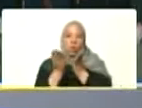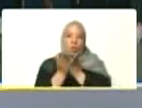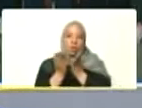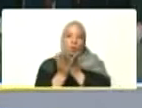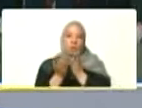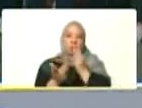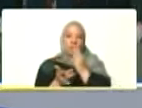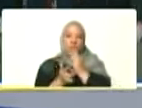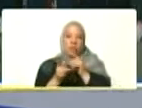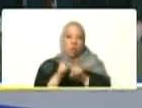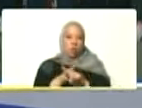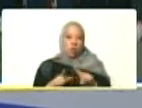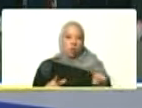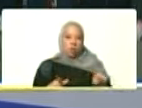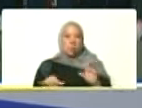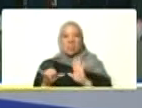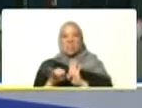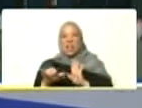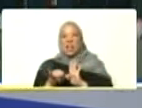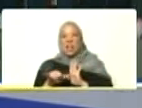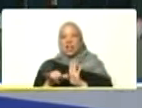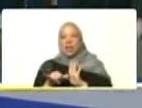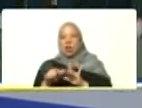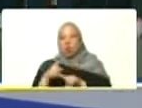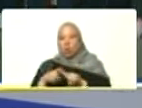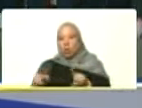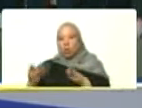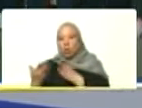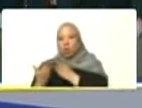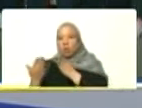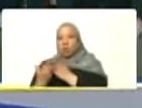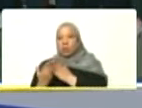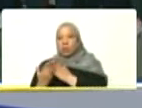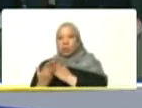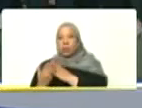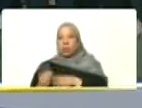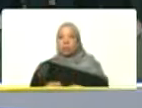en el Diego de Lozada, que queda ahí cerca. Tú te metes ahí